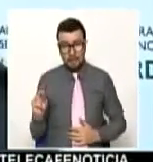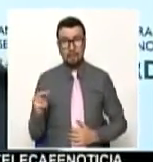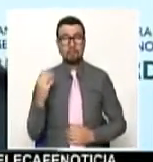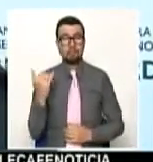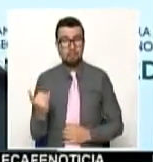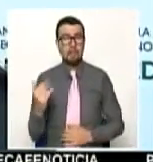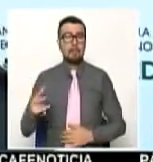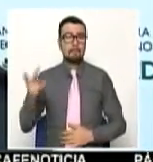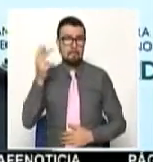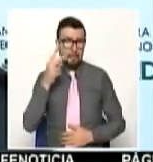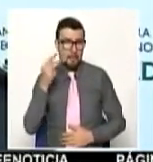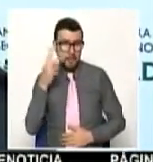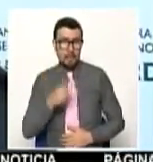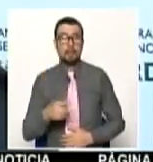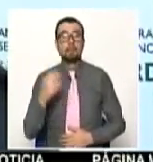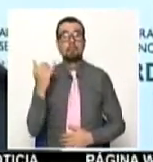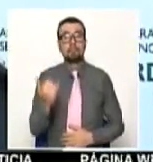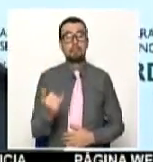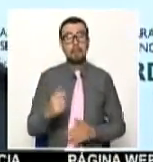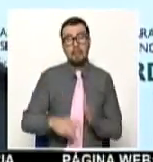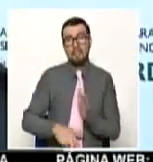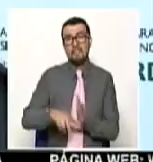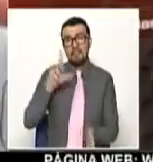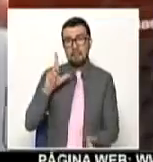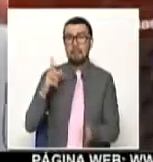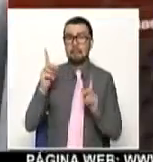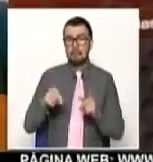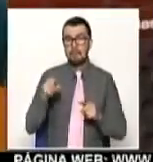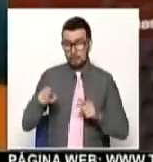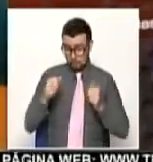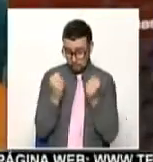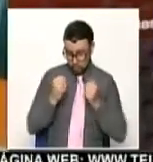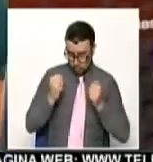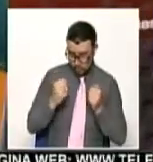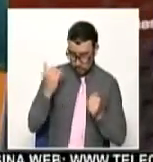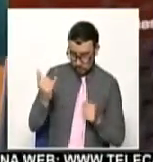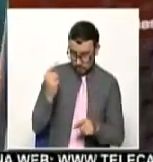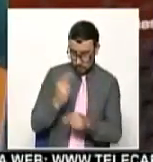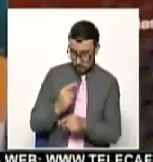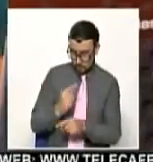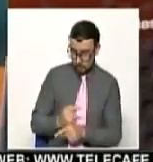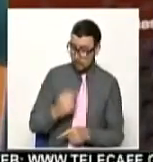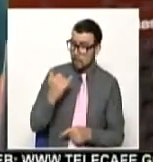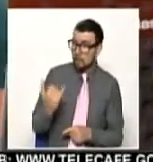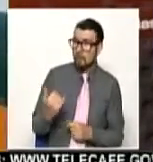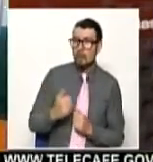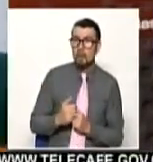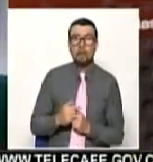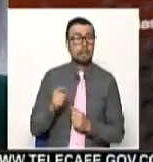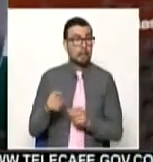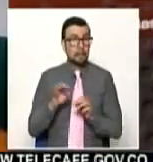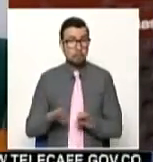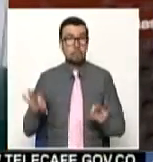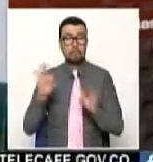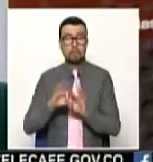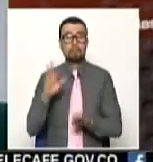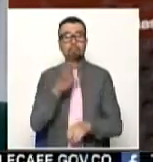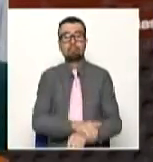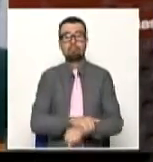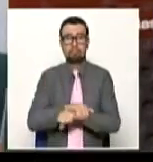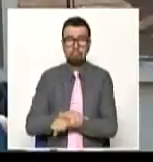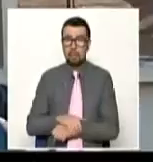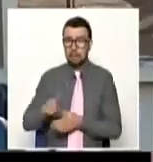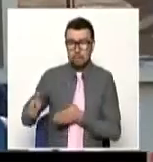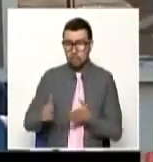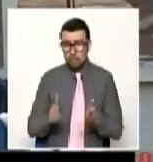en Pereira, en La Virginia y en Bogotá. En otro caso, la policía de Caldas logró una importante captura en las vías de Antioquia y